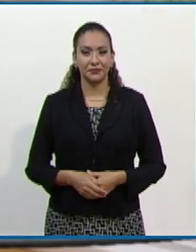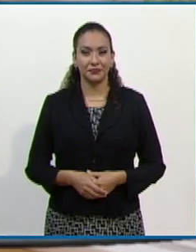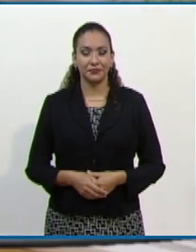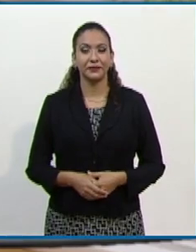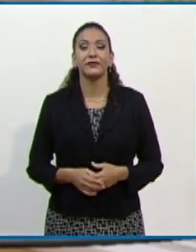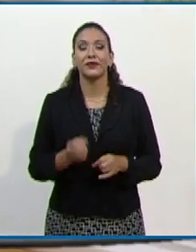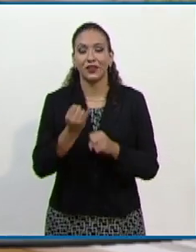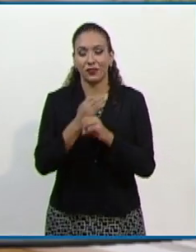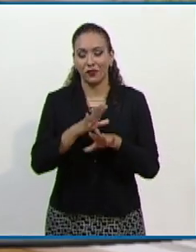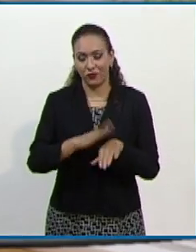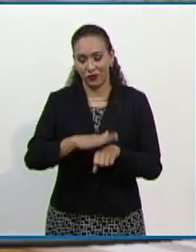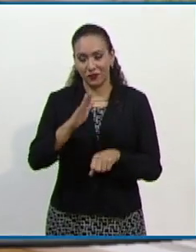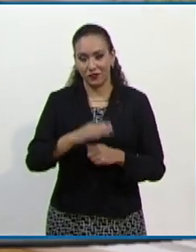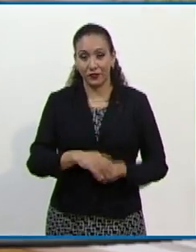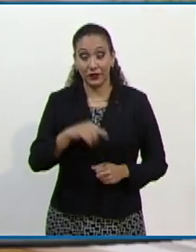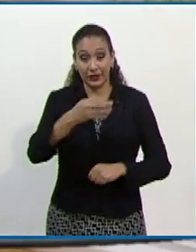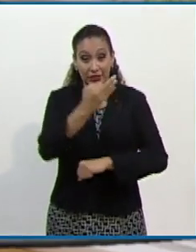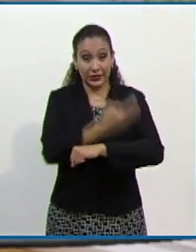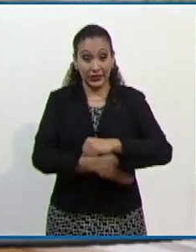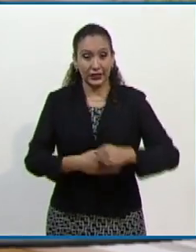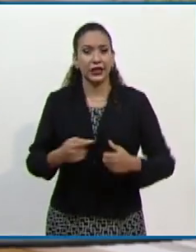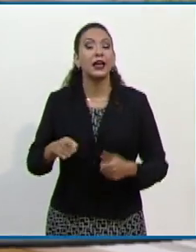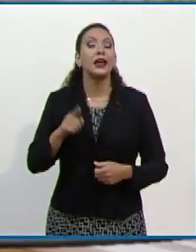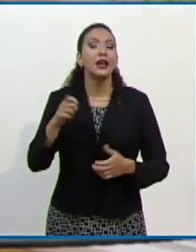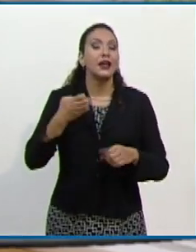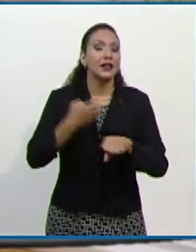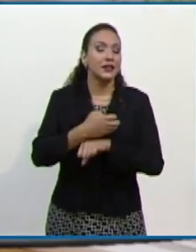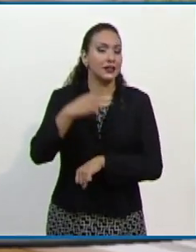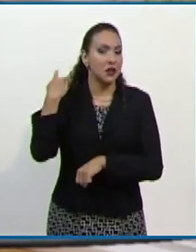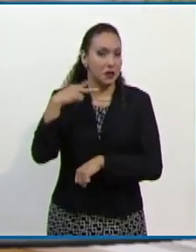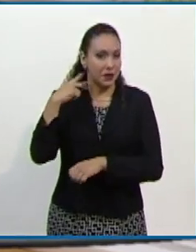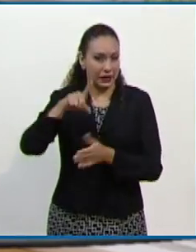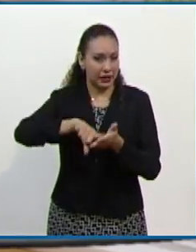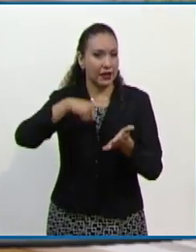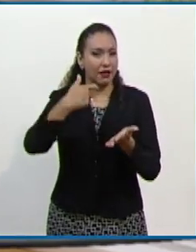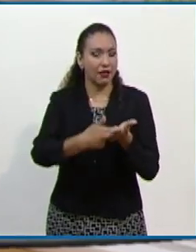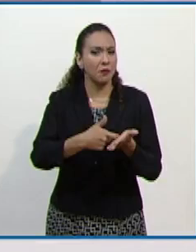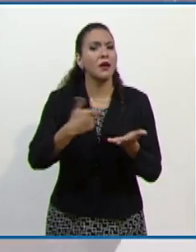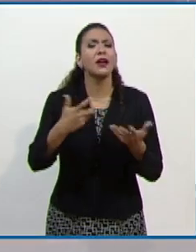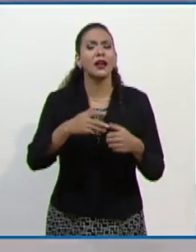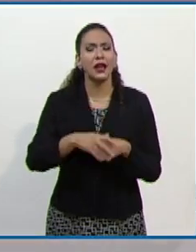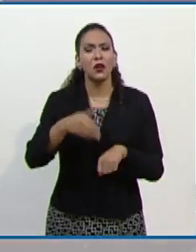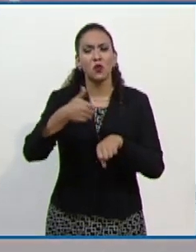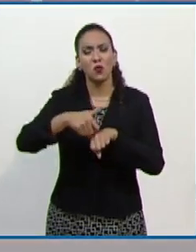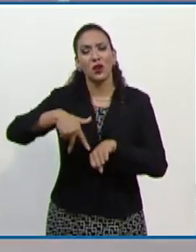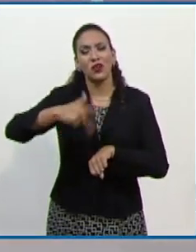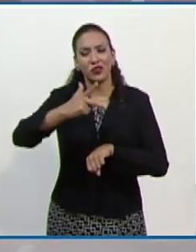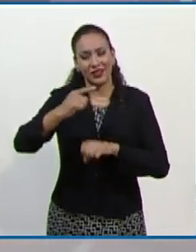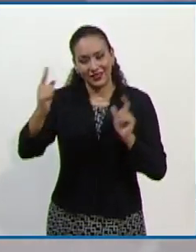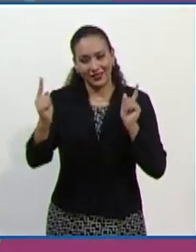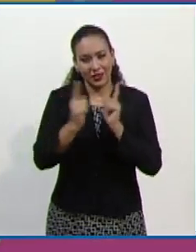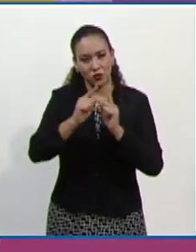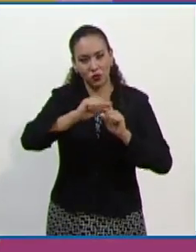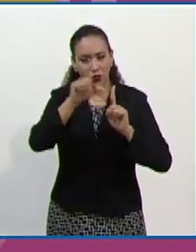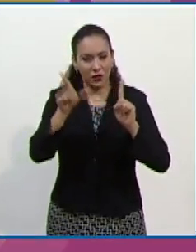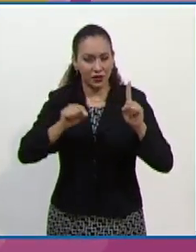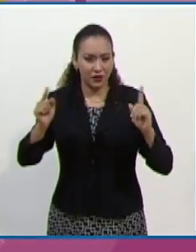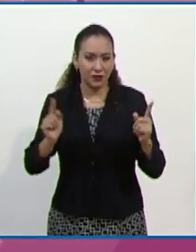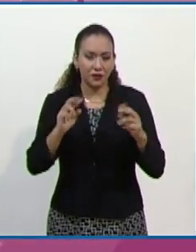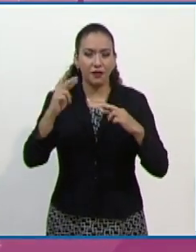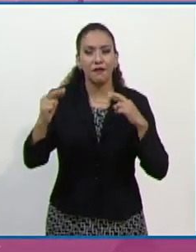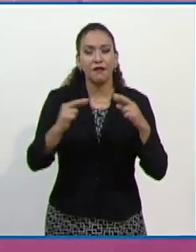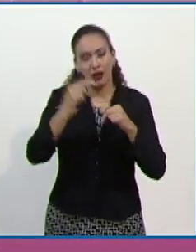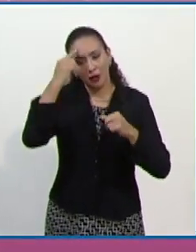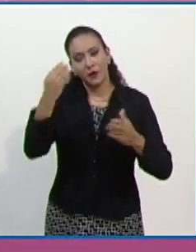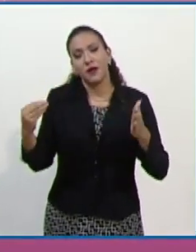En más información, esta tarde se llevará a cabo en Jalapa, Veracruz, el 13º encuentro regional para integrar una agenda en materia de seguridad